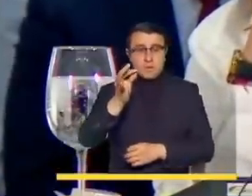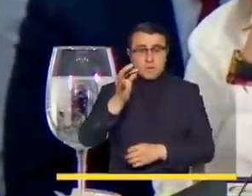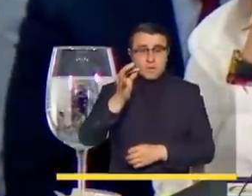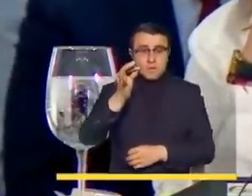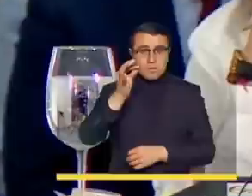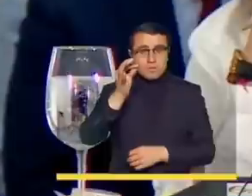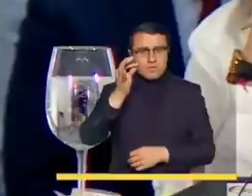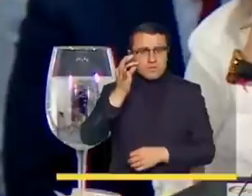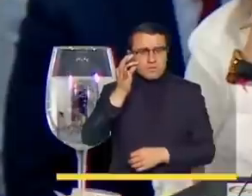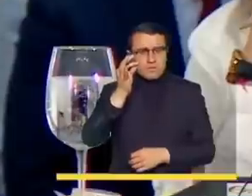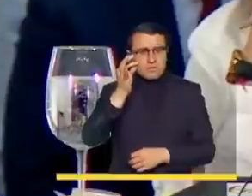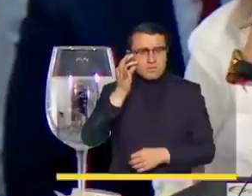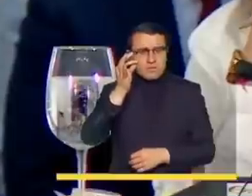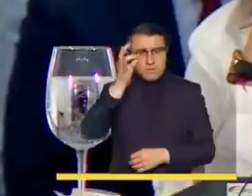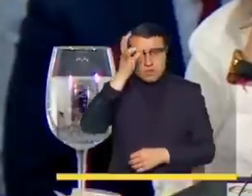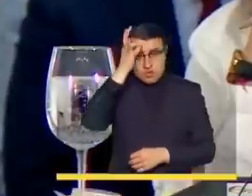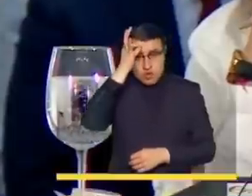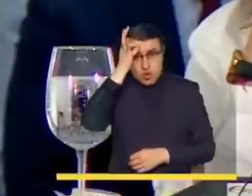de la